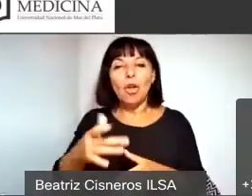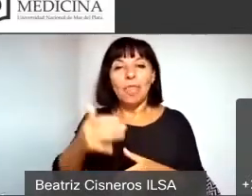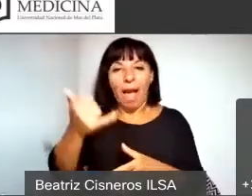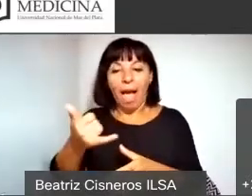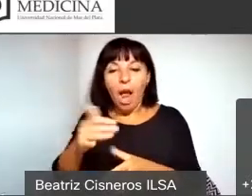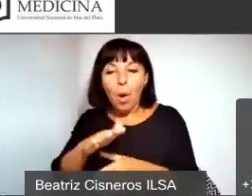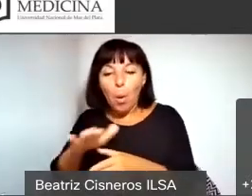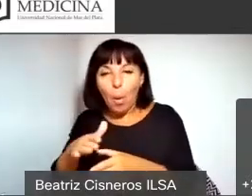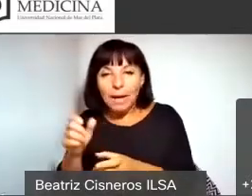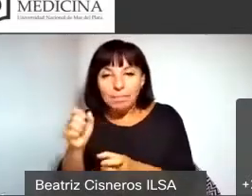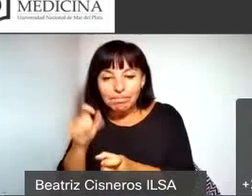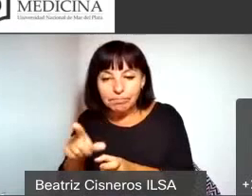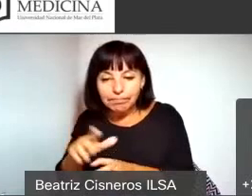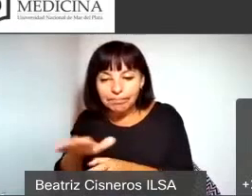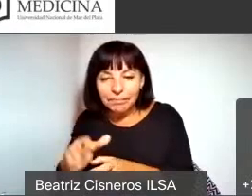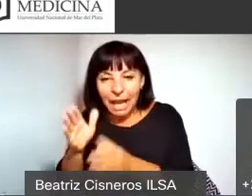mitocondrias.